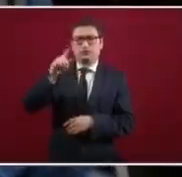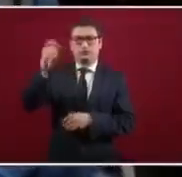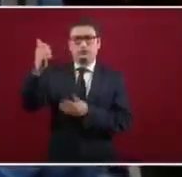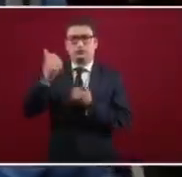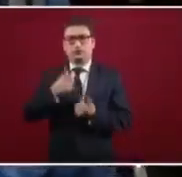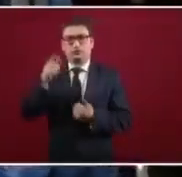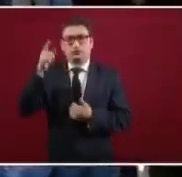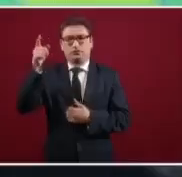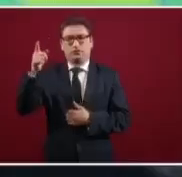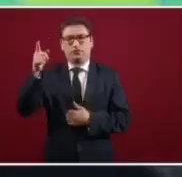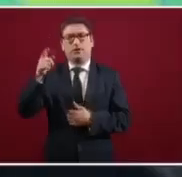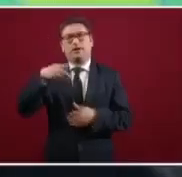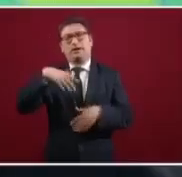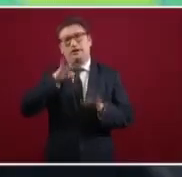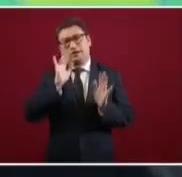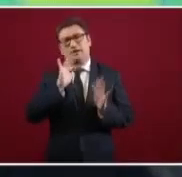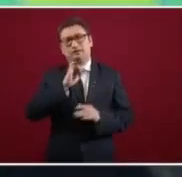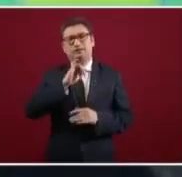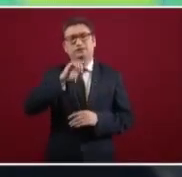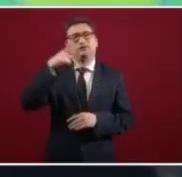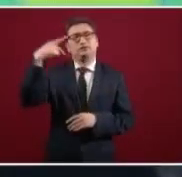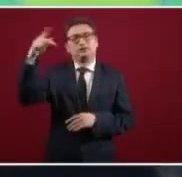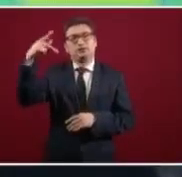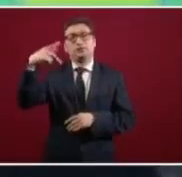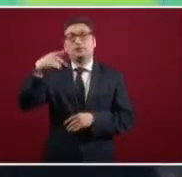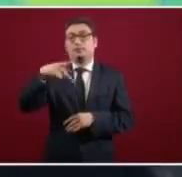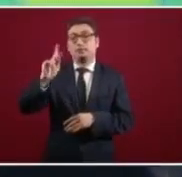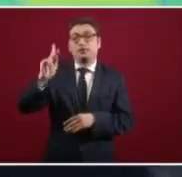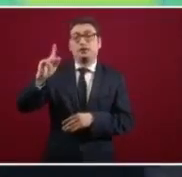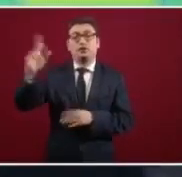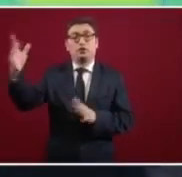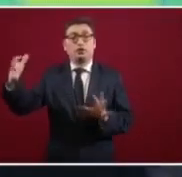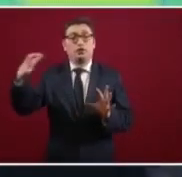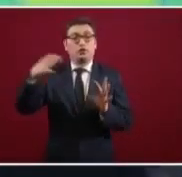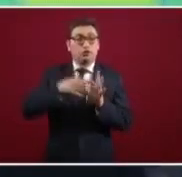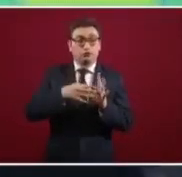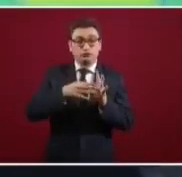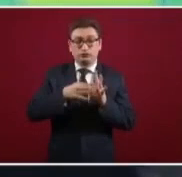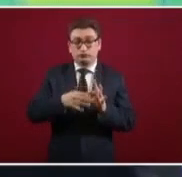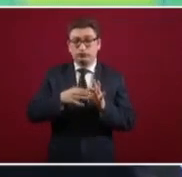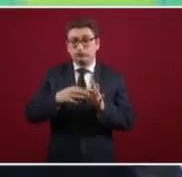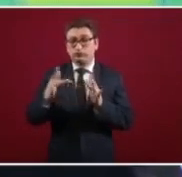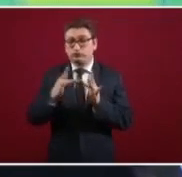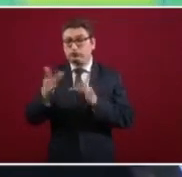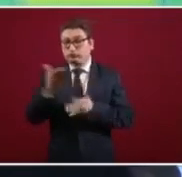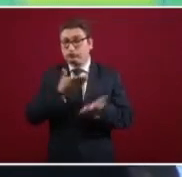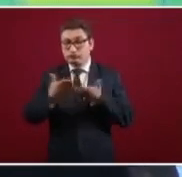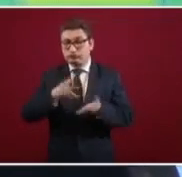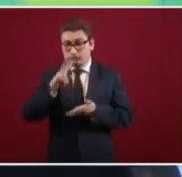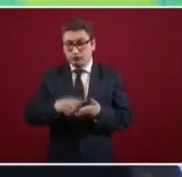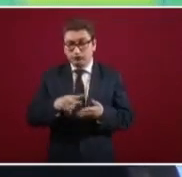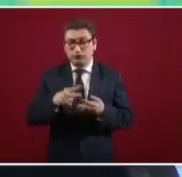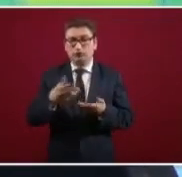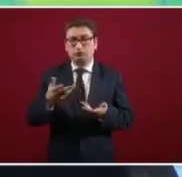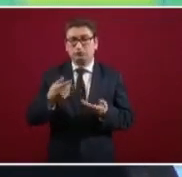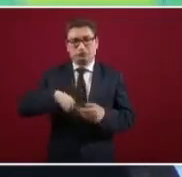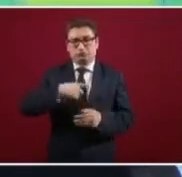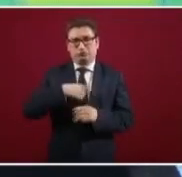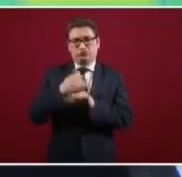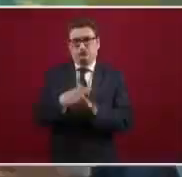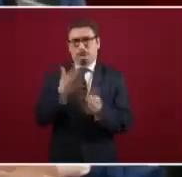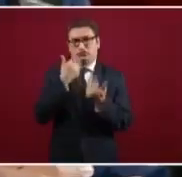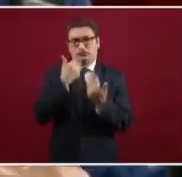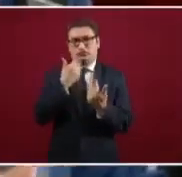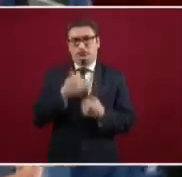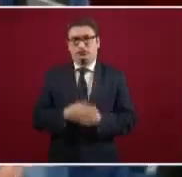agua pero no eso no quiere decir que haya una interacción entre ellos al menos nosotros no tenemos esa